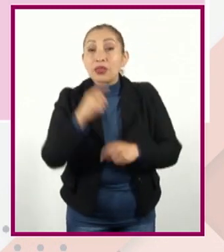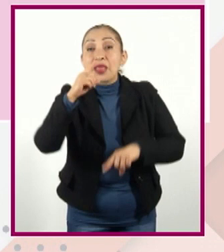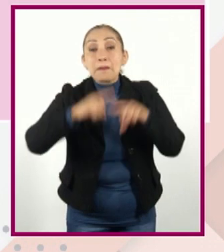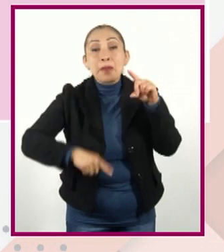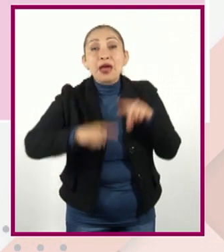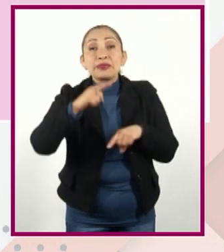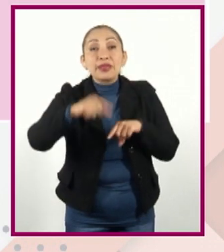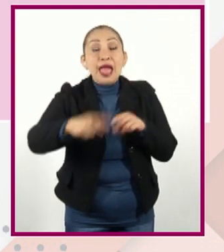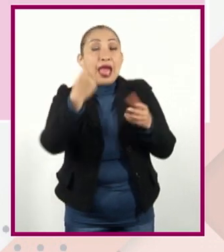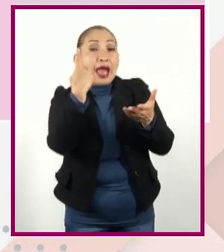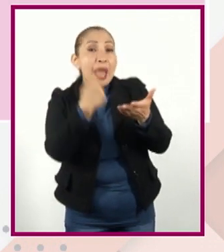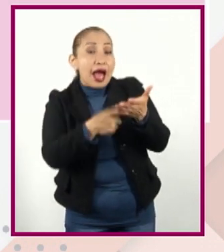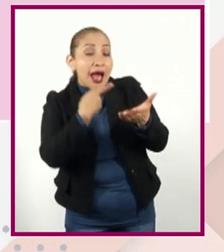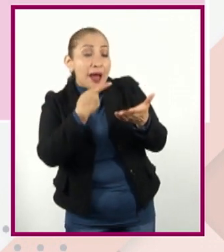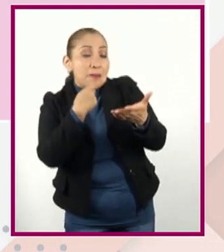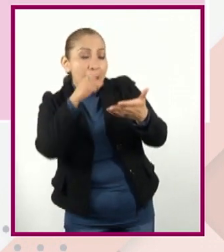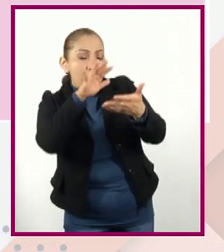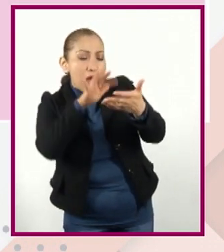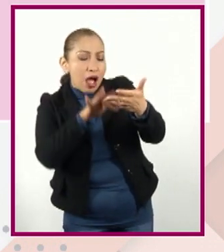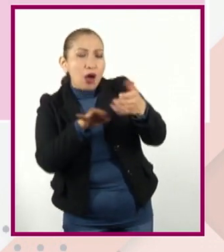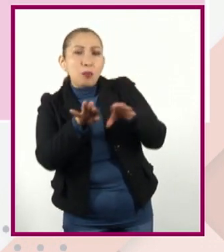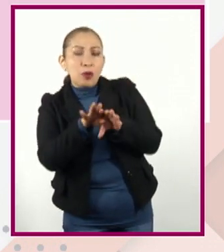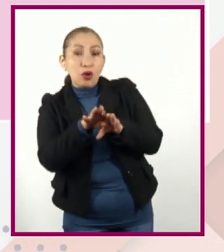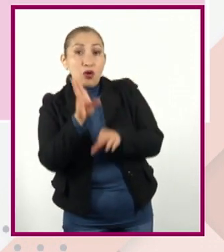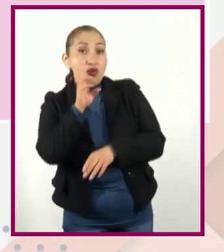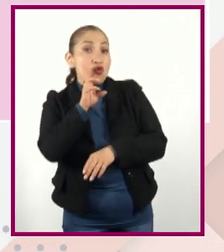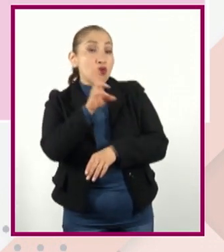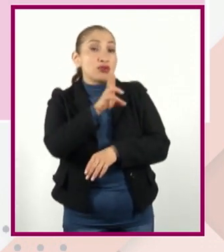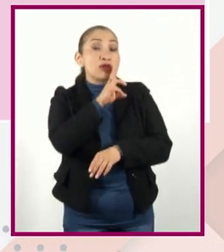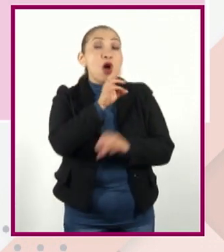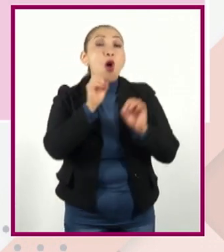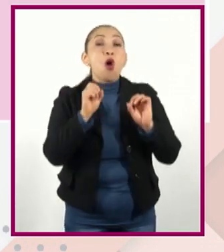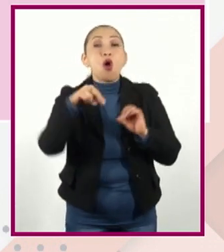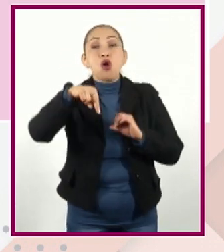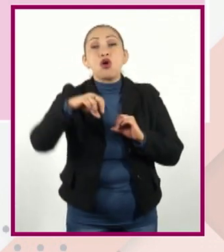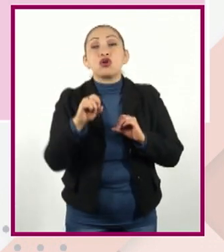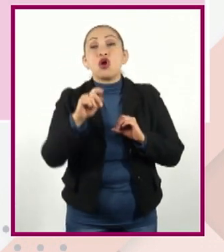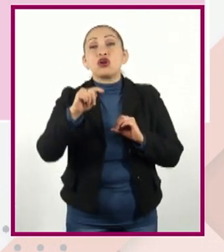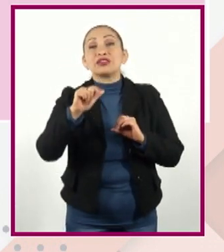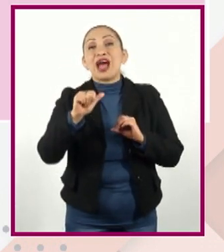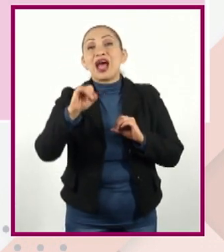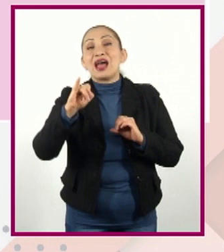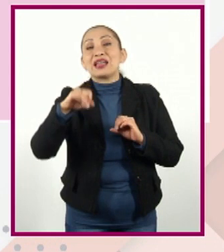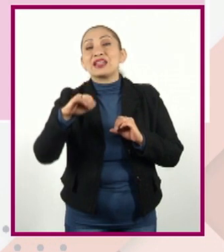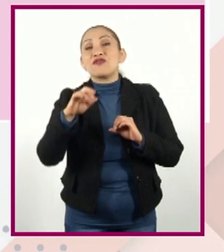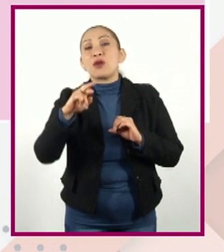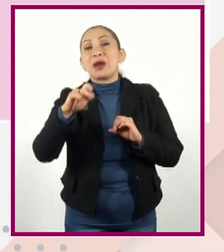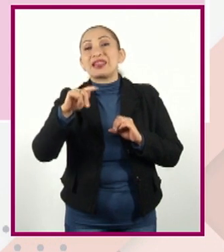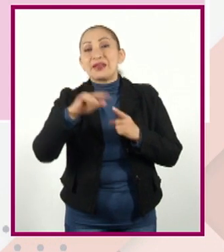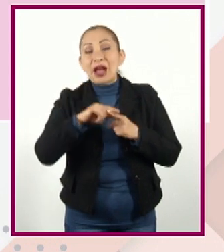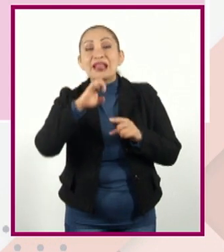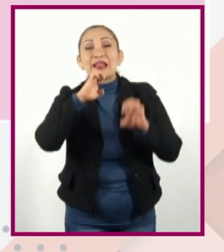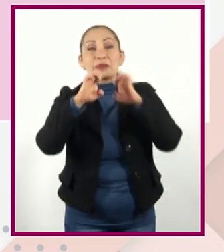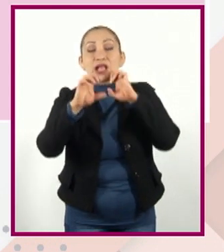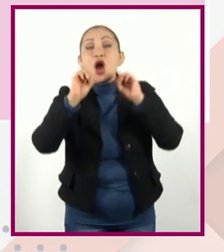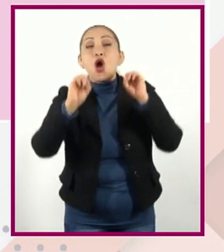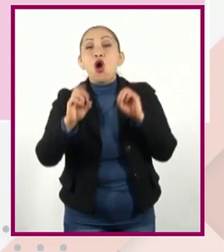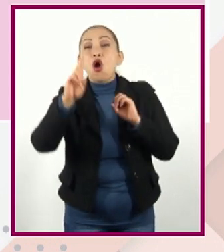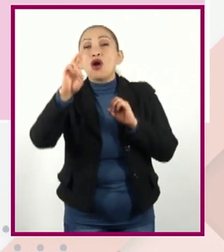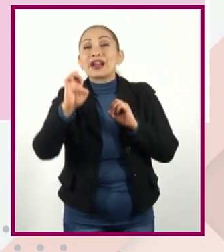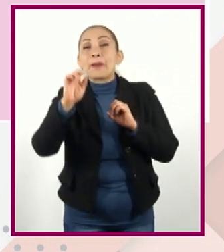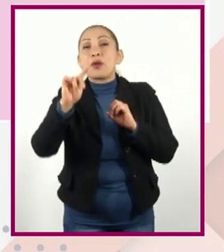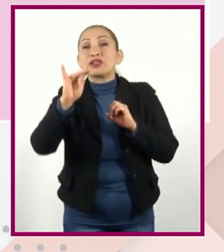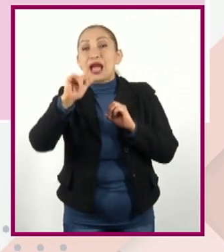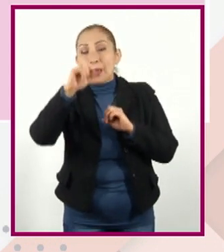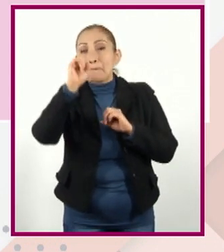carácter de sus contenidos. La noticia o nota informativa, entrevista o reportaje son ejemplos de